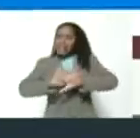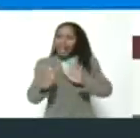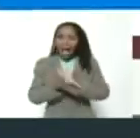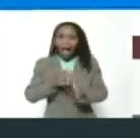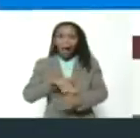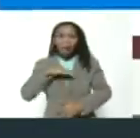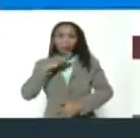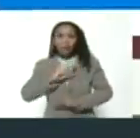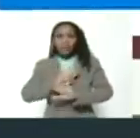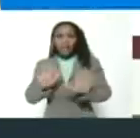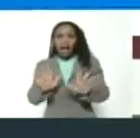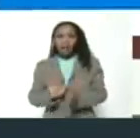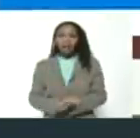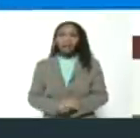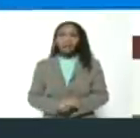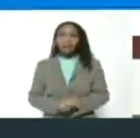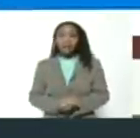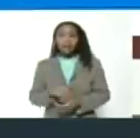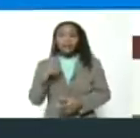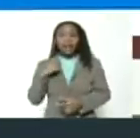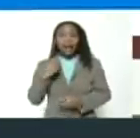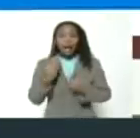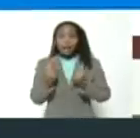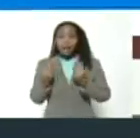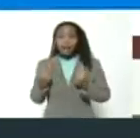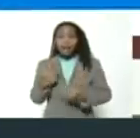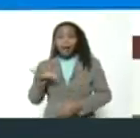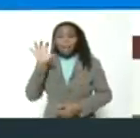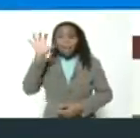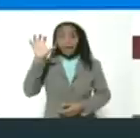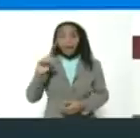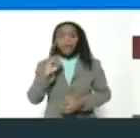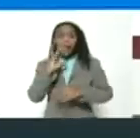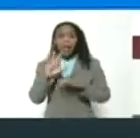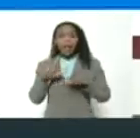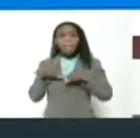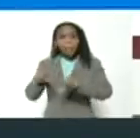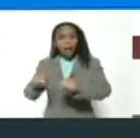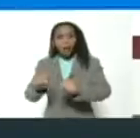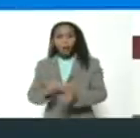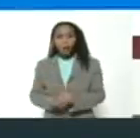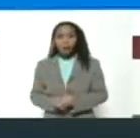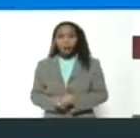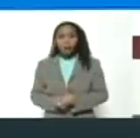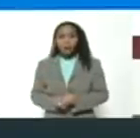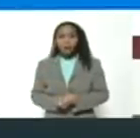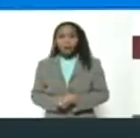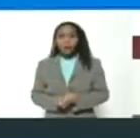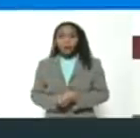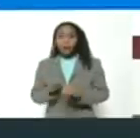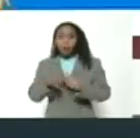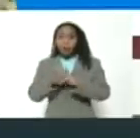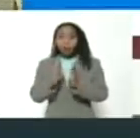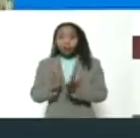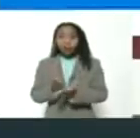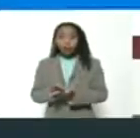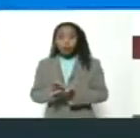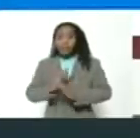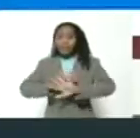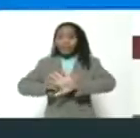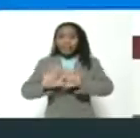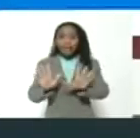2 siglos de entreguismo de las riquezas de la patria al imperio, a los imperios del mundo, ya